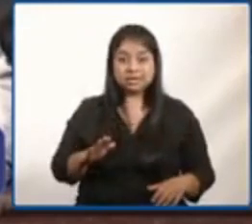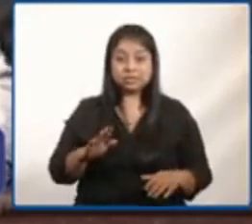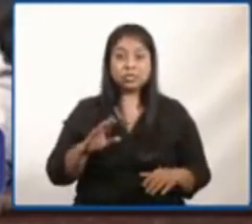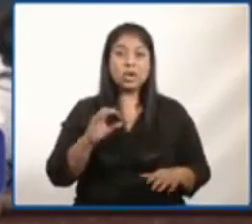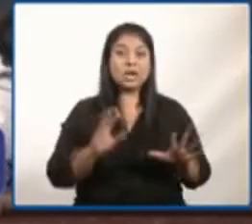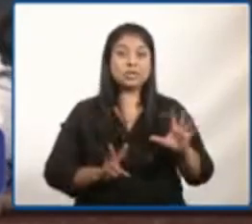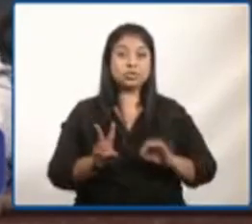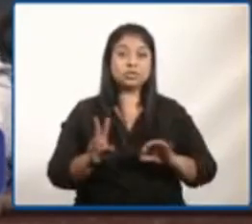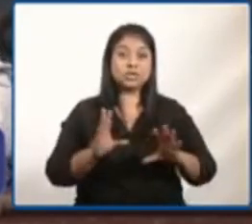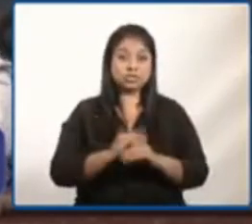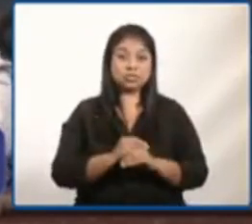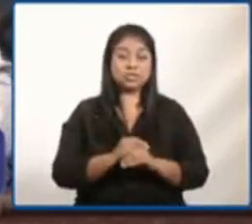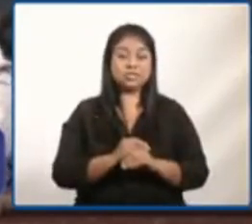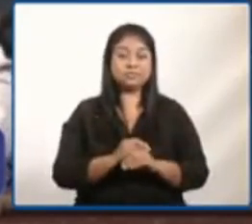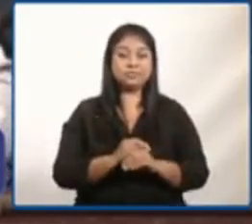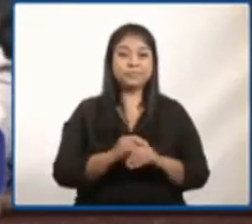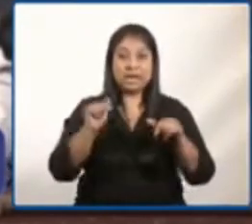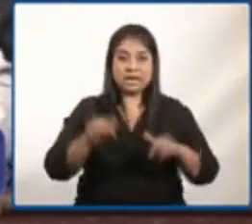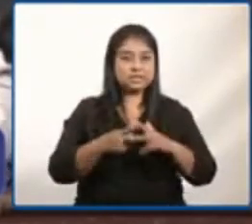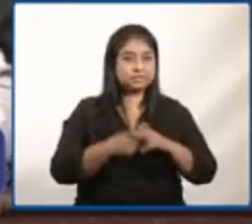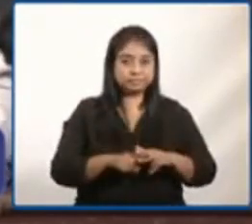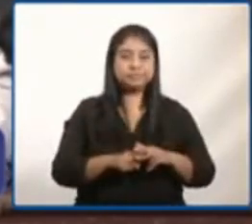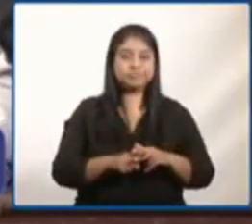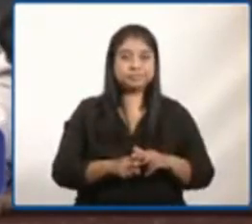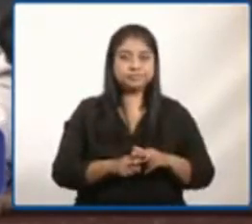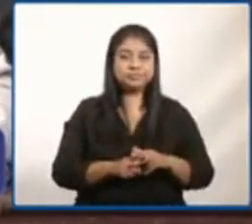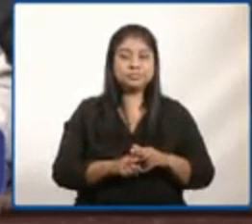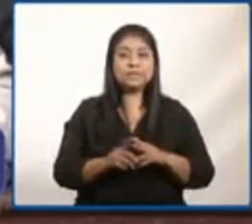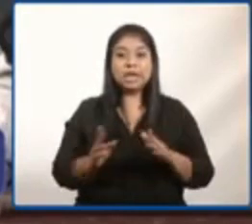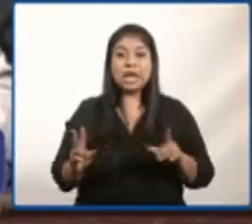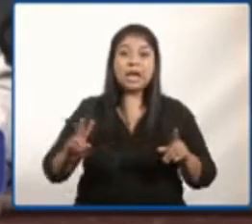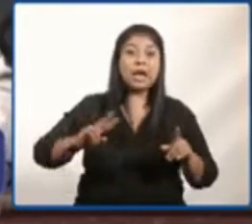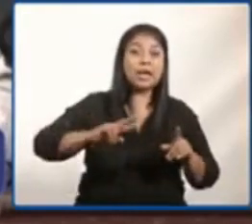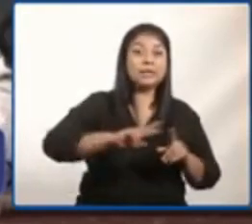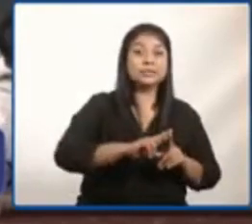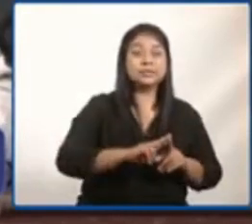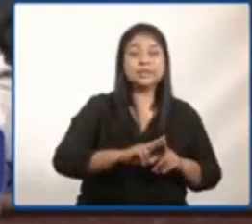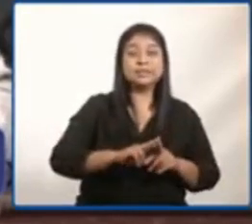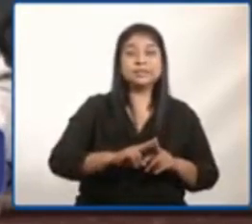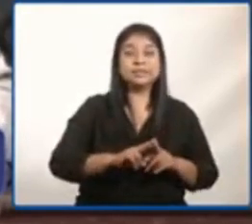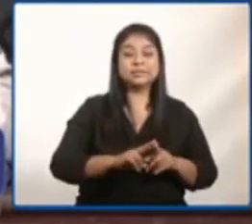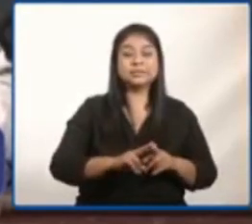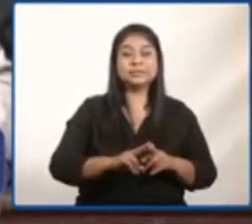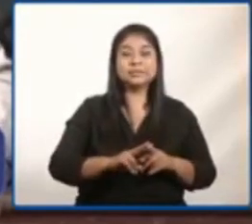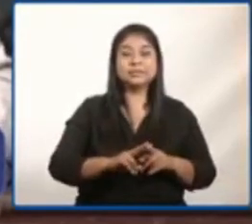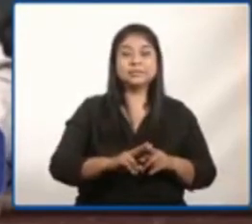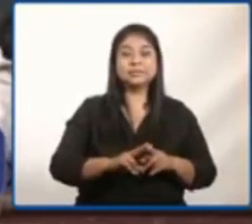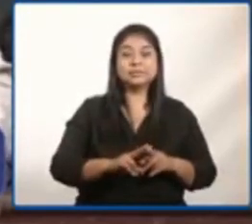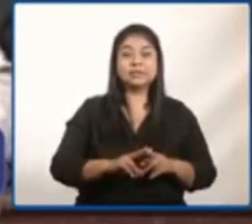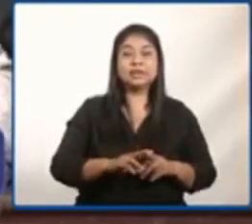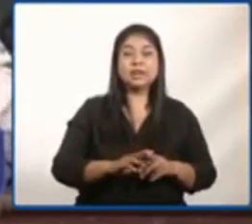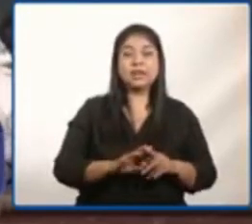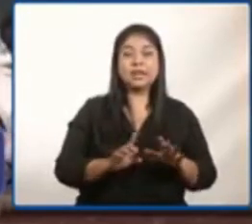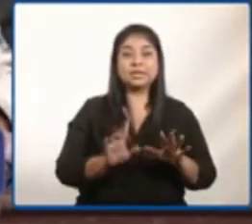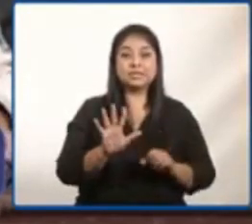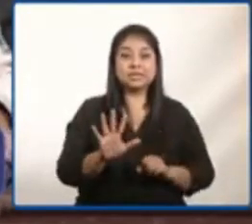horas. A partir de ese momento se activa el plan de SINAPRECE y estará activo. La desactivación será hasta el 5